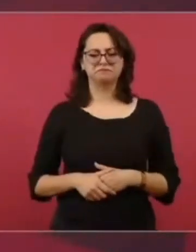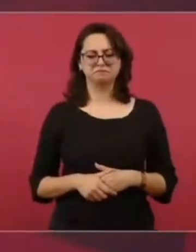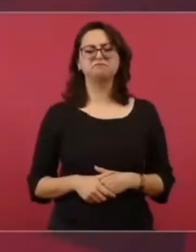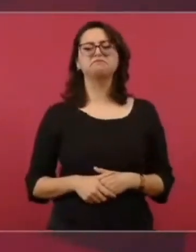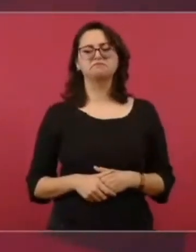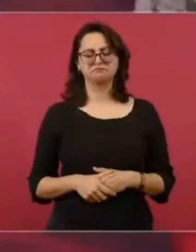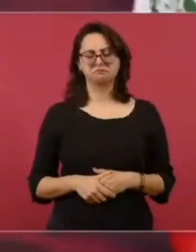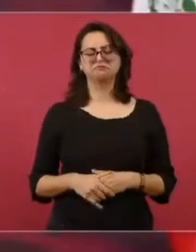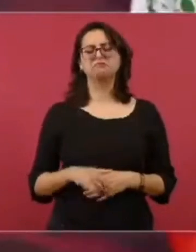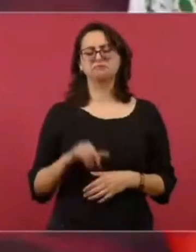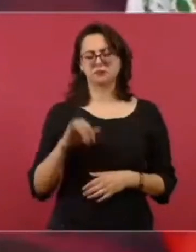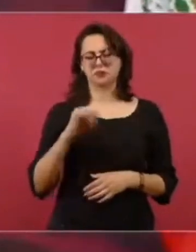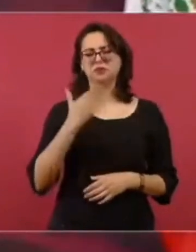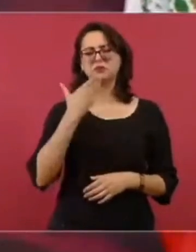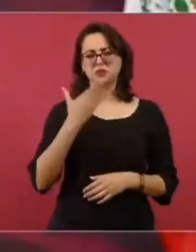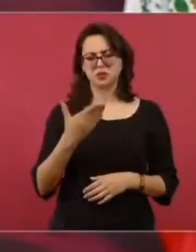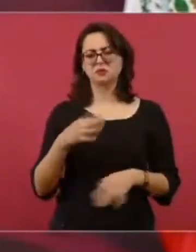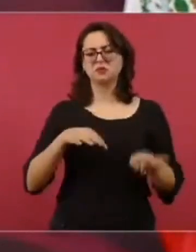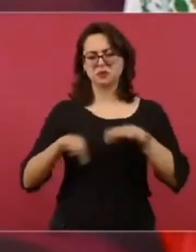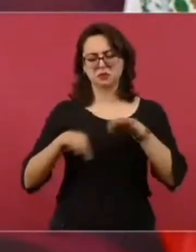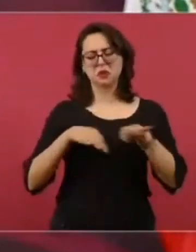coincidimos en el manejo